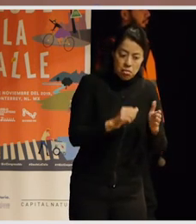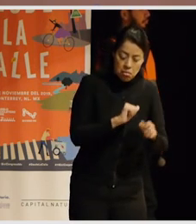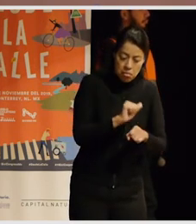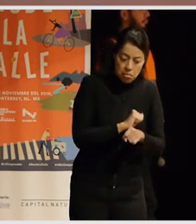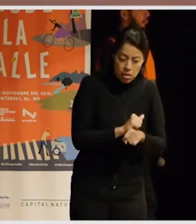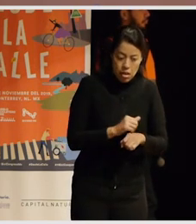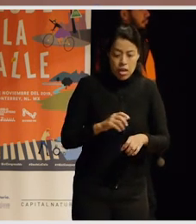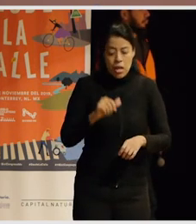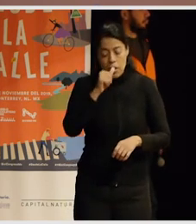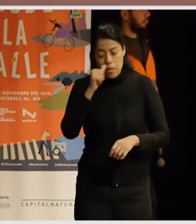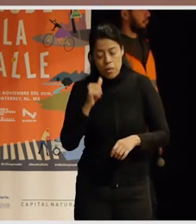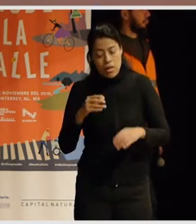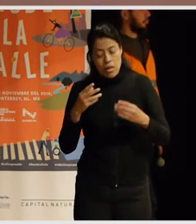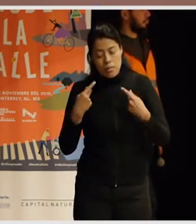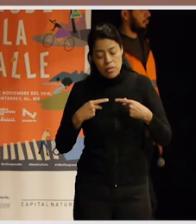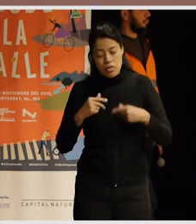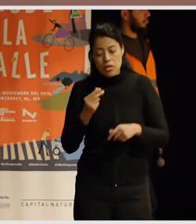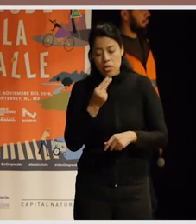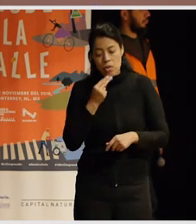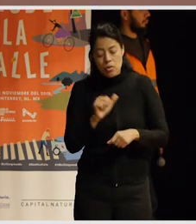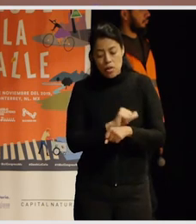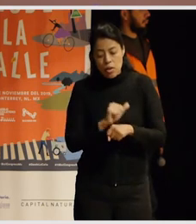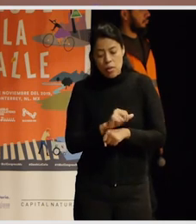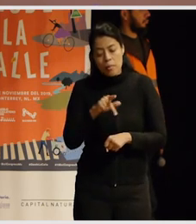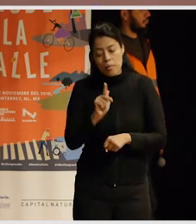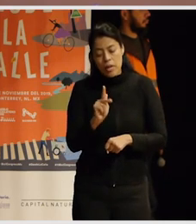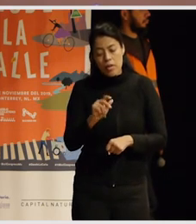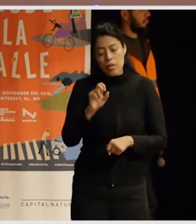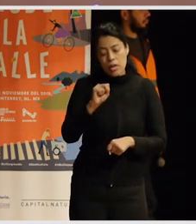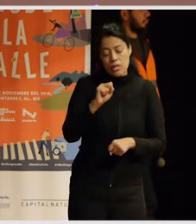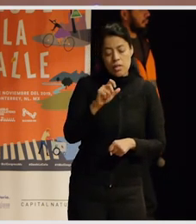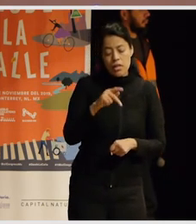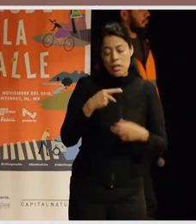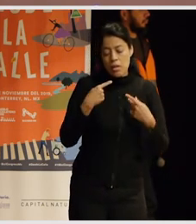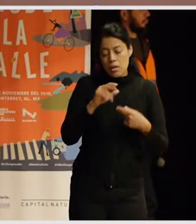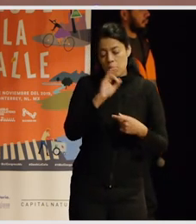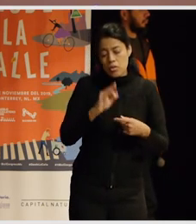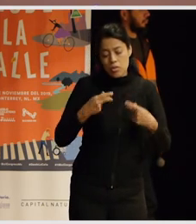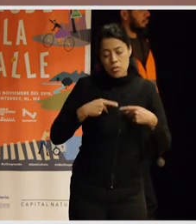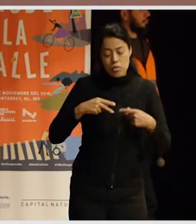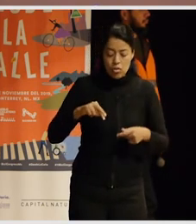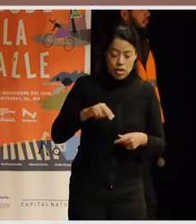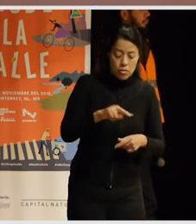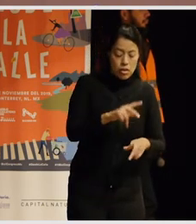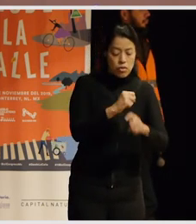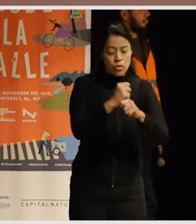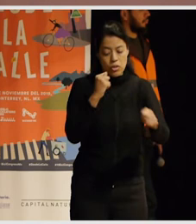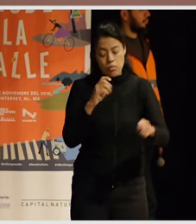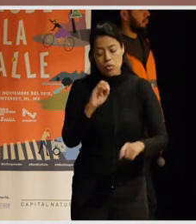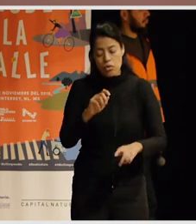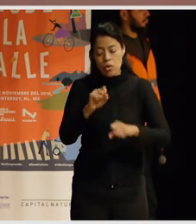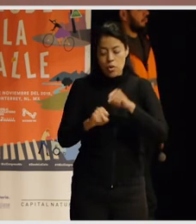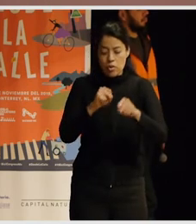más gente que usa el auto pero aún así la mayoría el 60% la gente se mueve en transporte público caminando en bicicleta no sea también